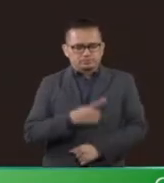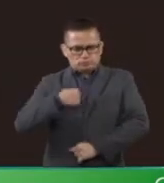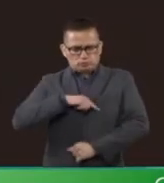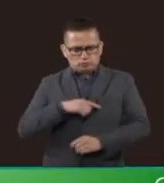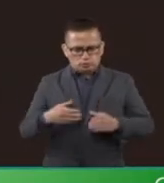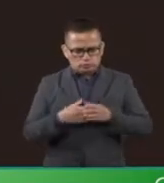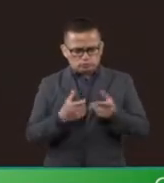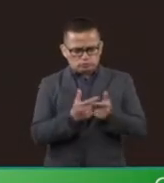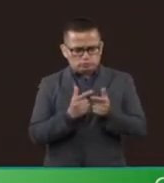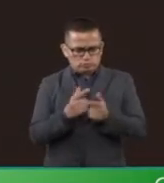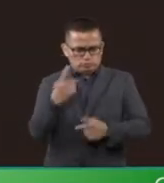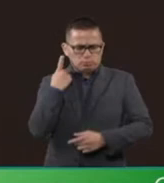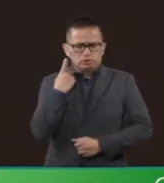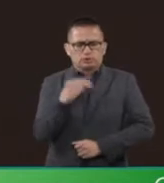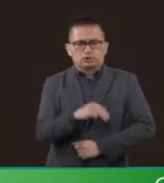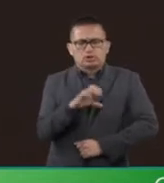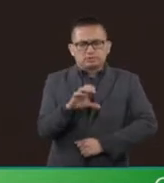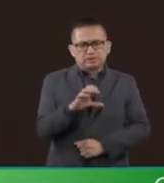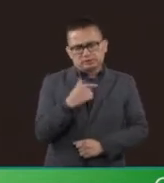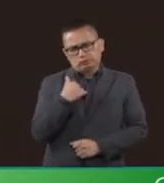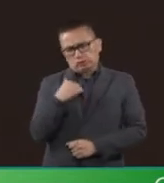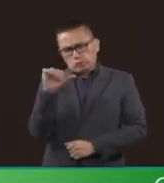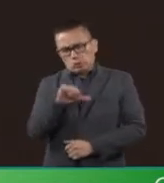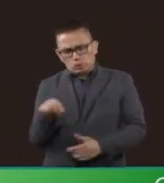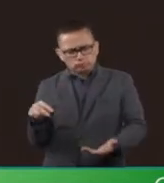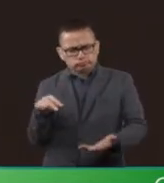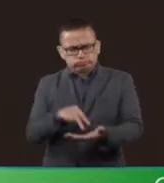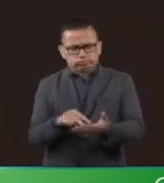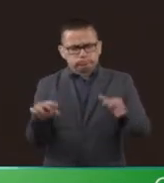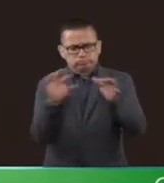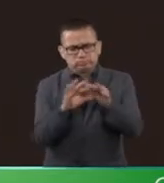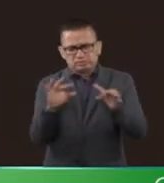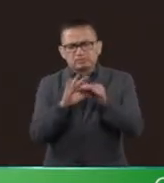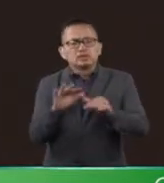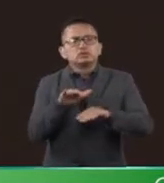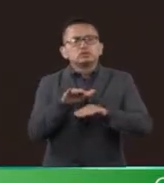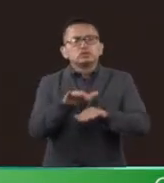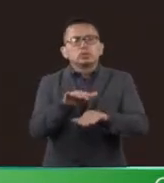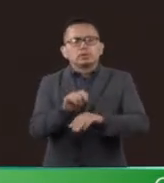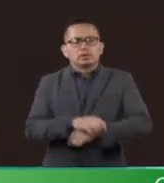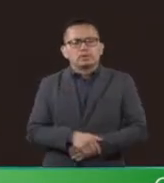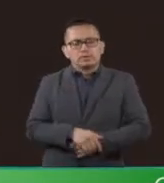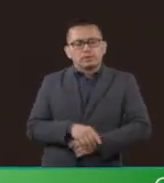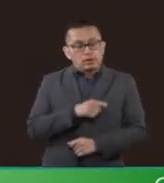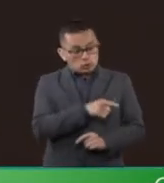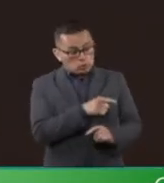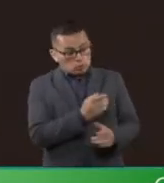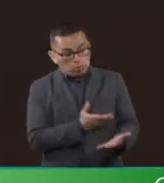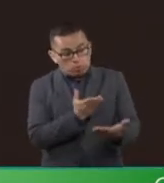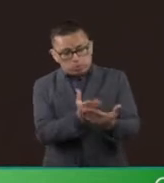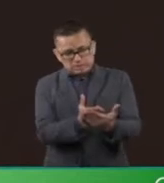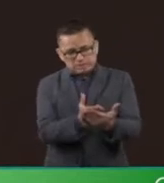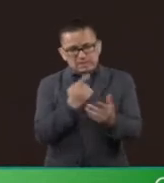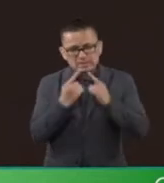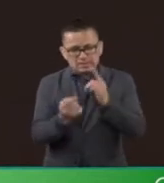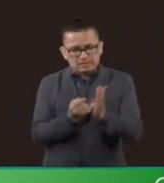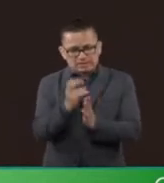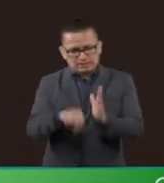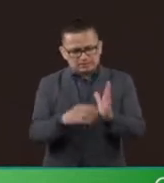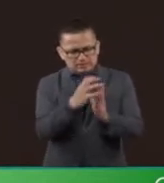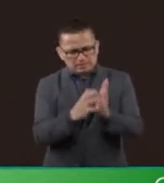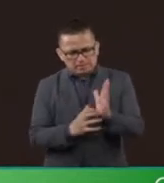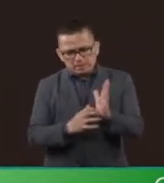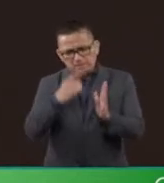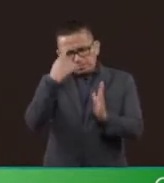me permito realizar la siguiente intervención respecto del dictamen que propone la modificación de los artículos